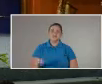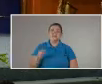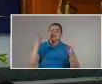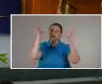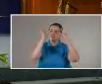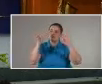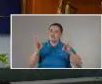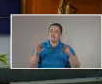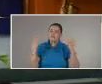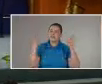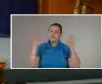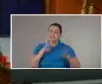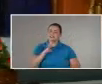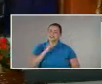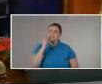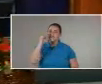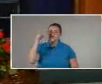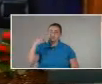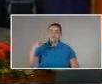alegría tenía el Señor